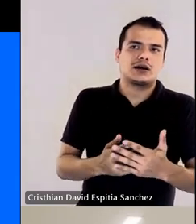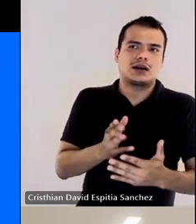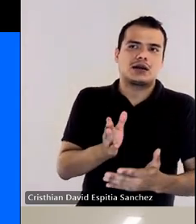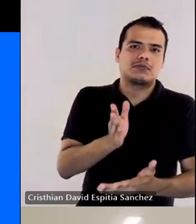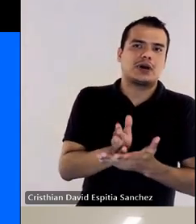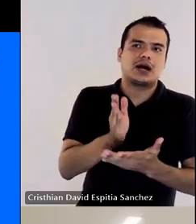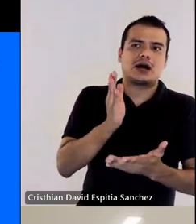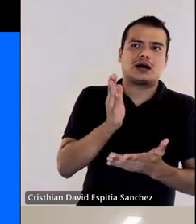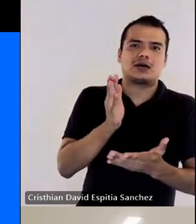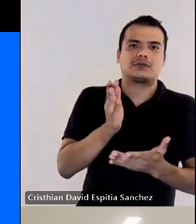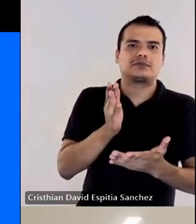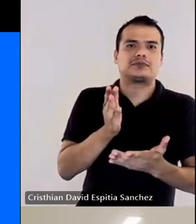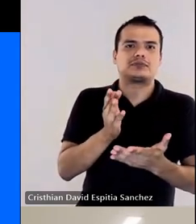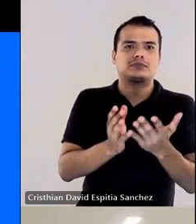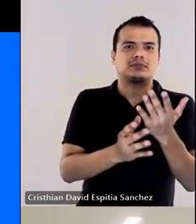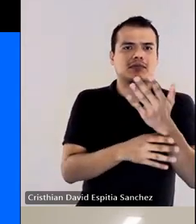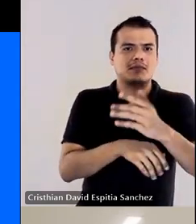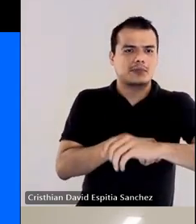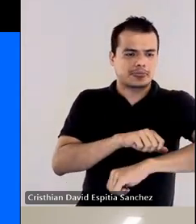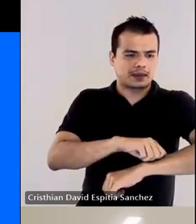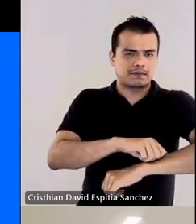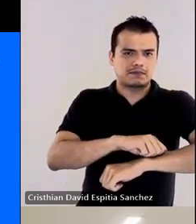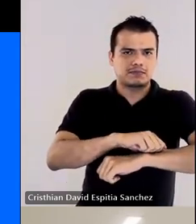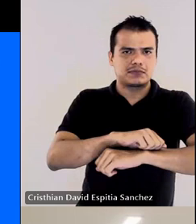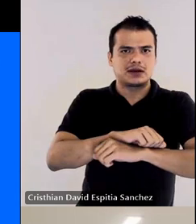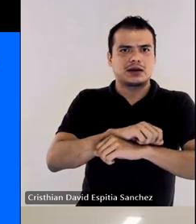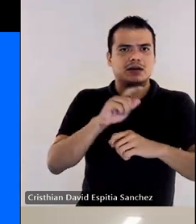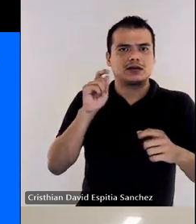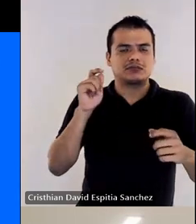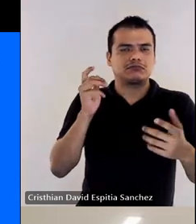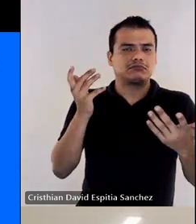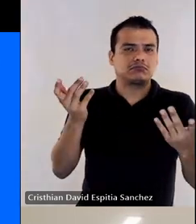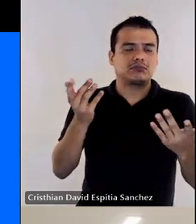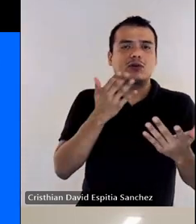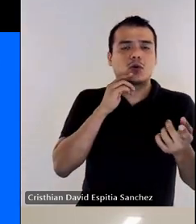piel, o quizás no tuve en cuenta las heridas que tiene en la espalda, por lo